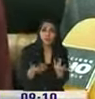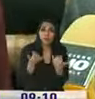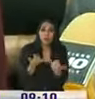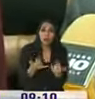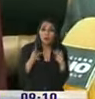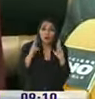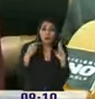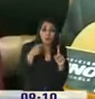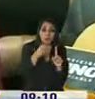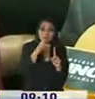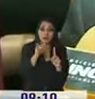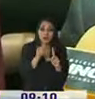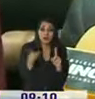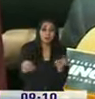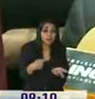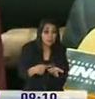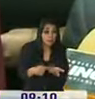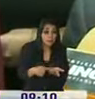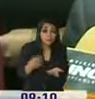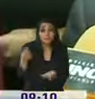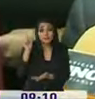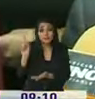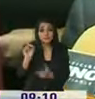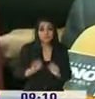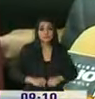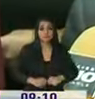Fernando Villavicencio analice esta resolución.